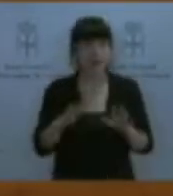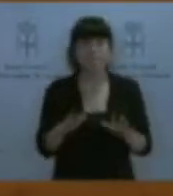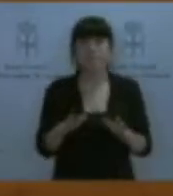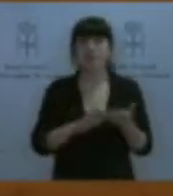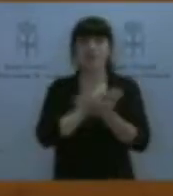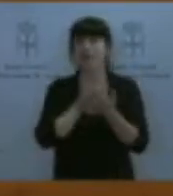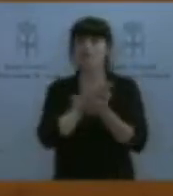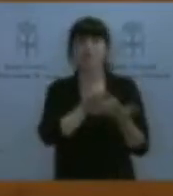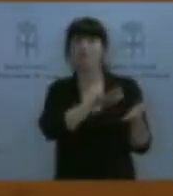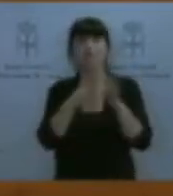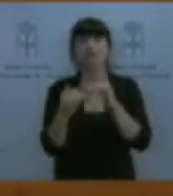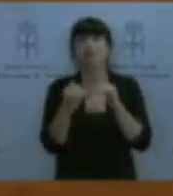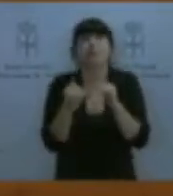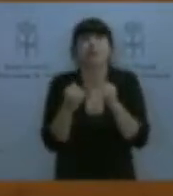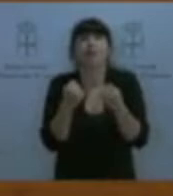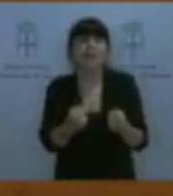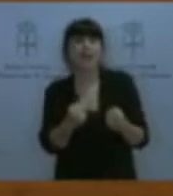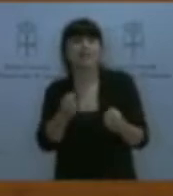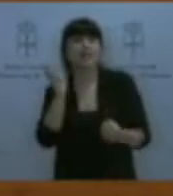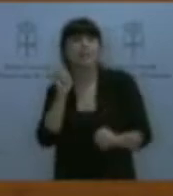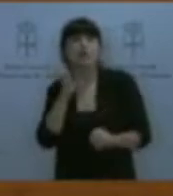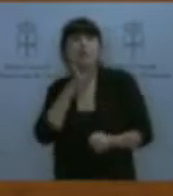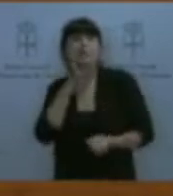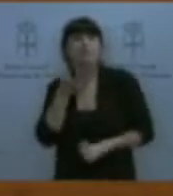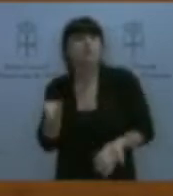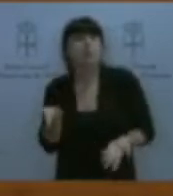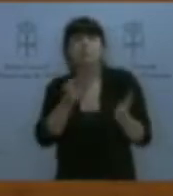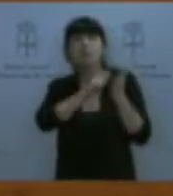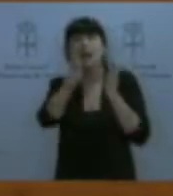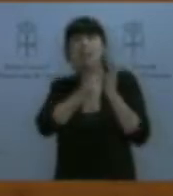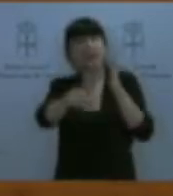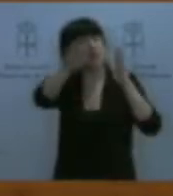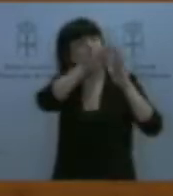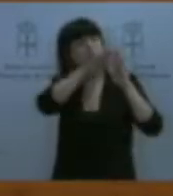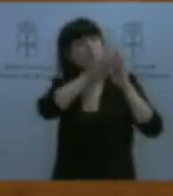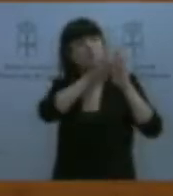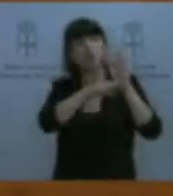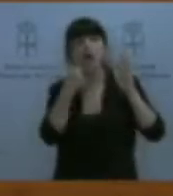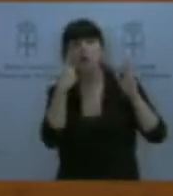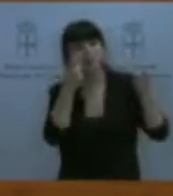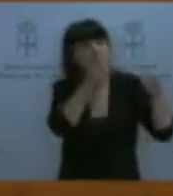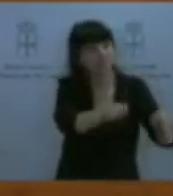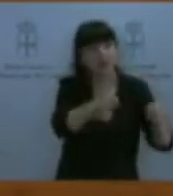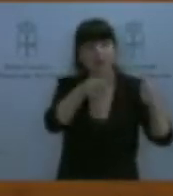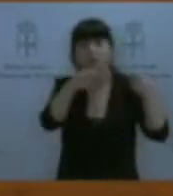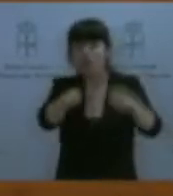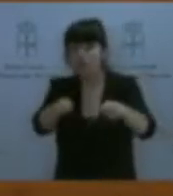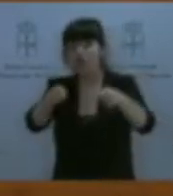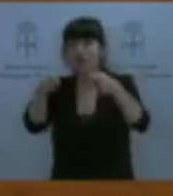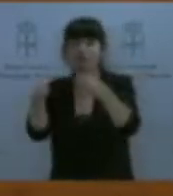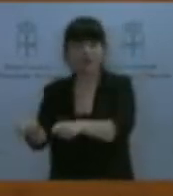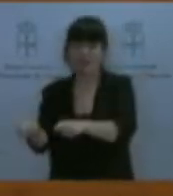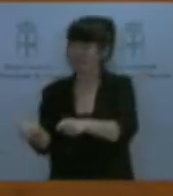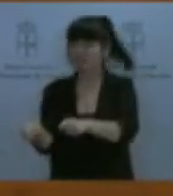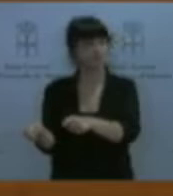solo a fijar un calendario de cierre de instalaciones de generación sin un contenido económico o social